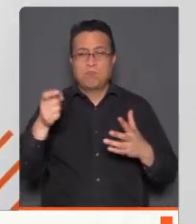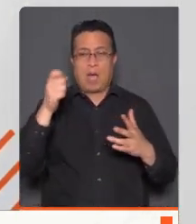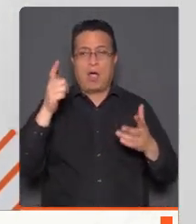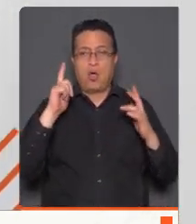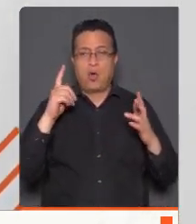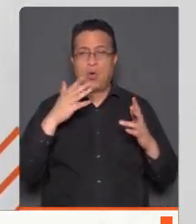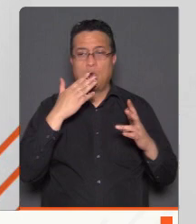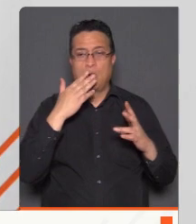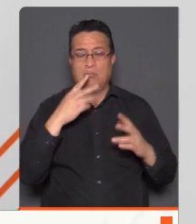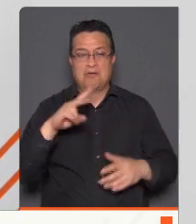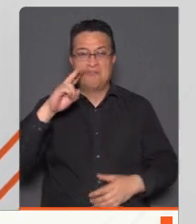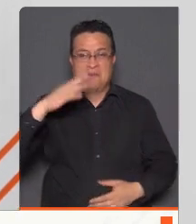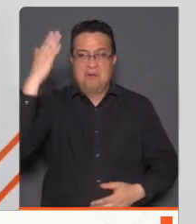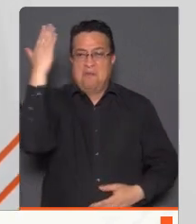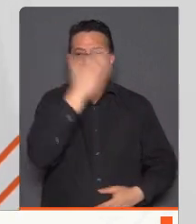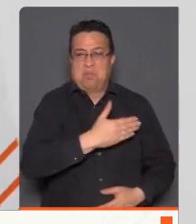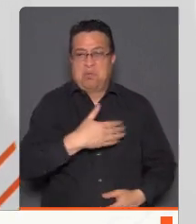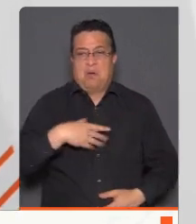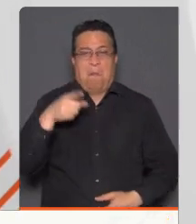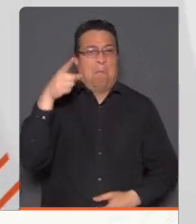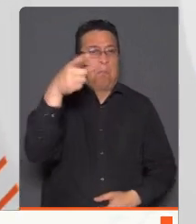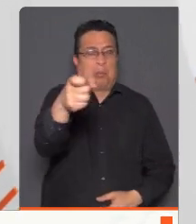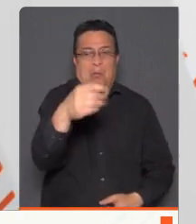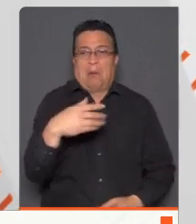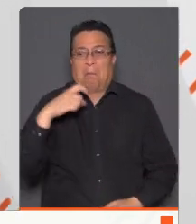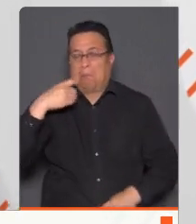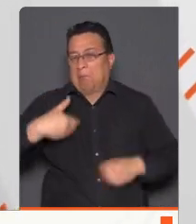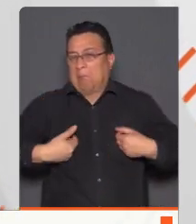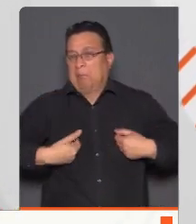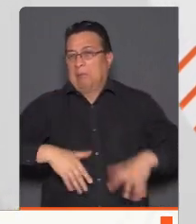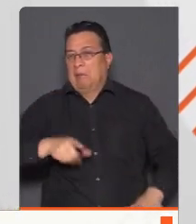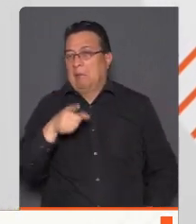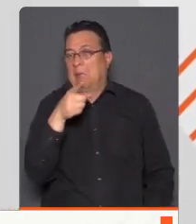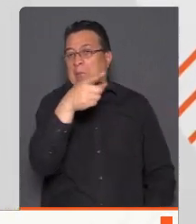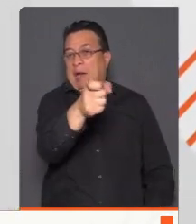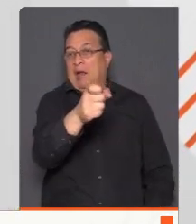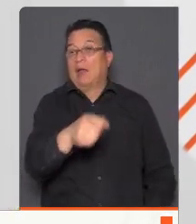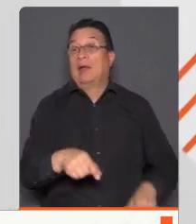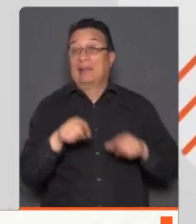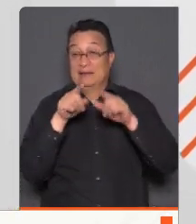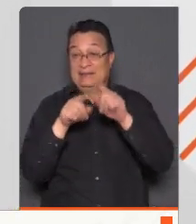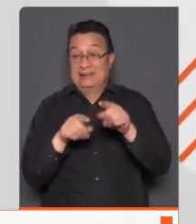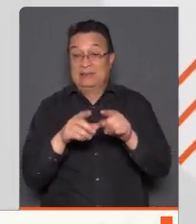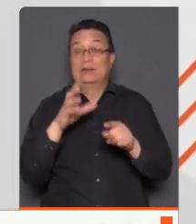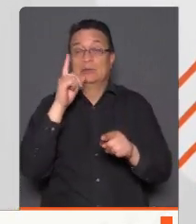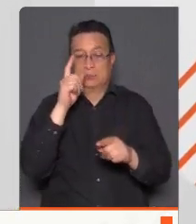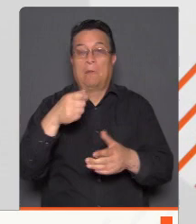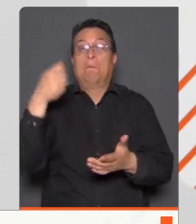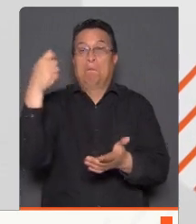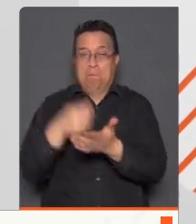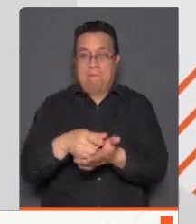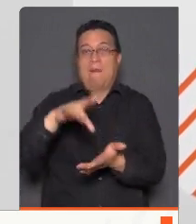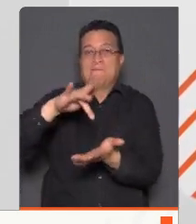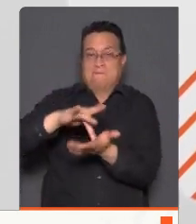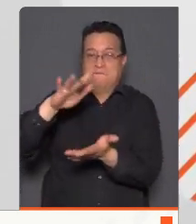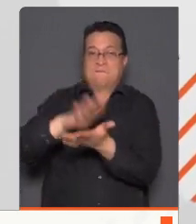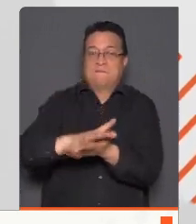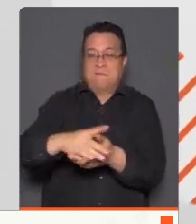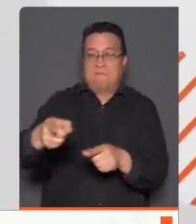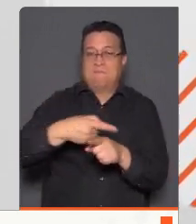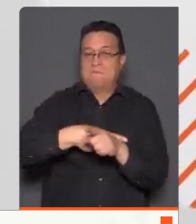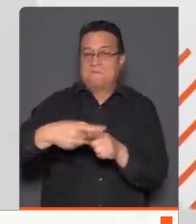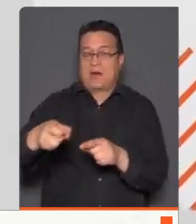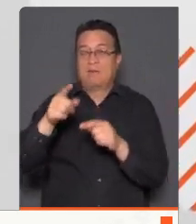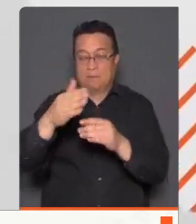Sin pudor, sin importar a quién le pudo haber llegado una bala. Así estos delincuentes buscaron cobrar un ajuste de cuentas, justo en